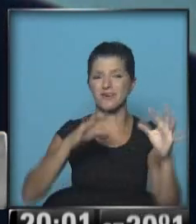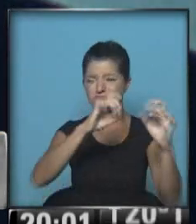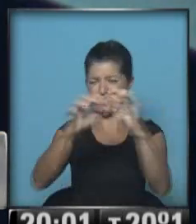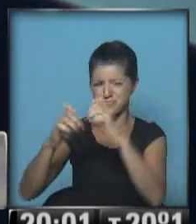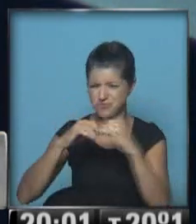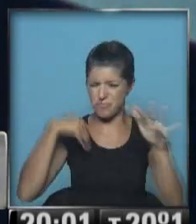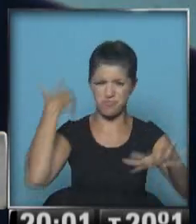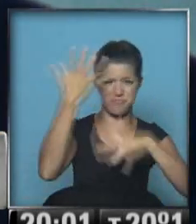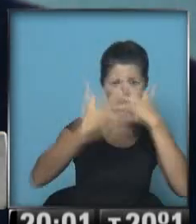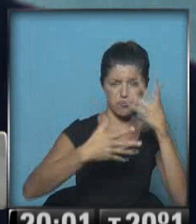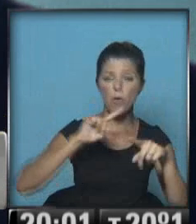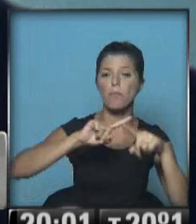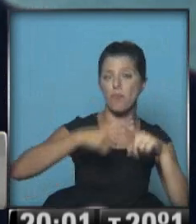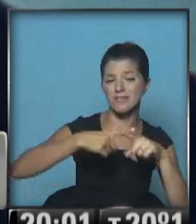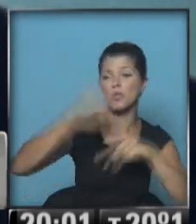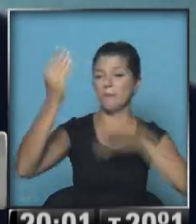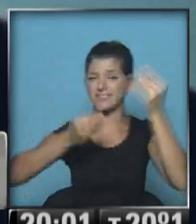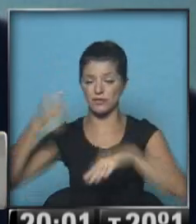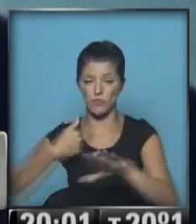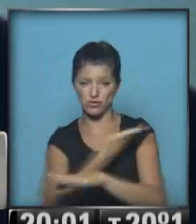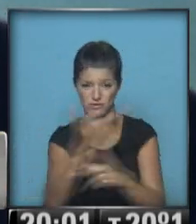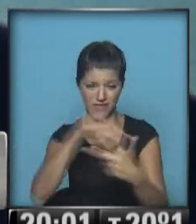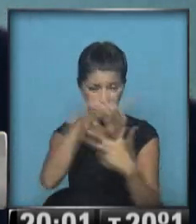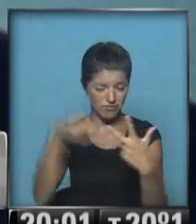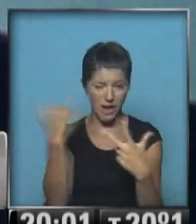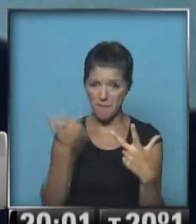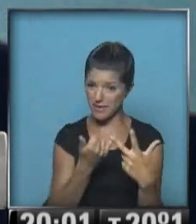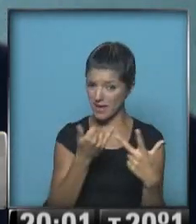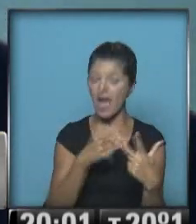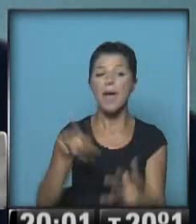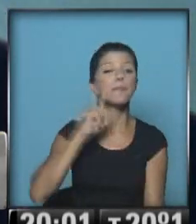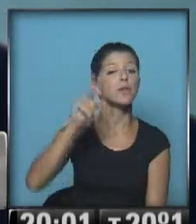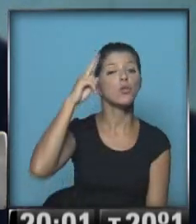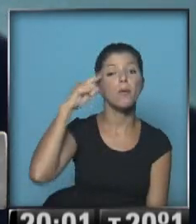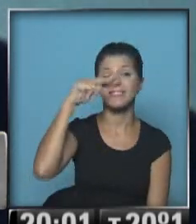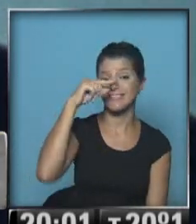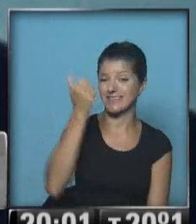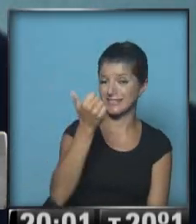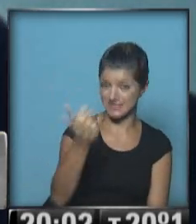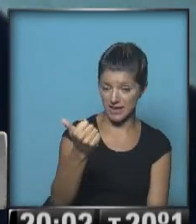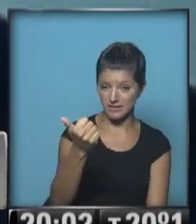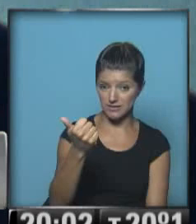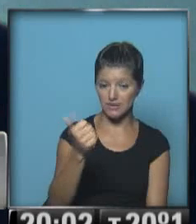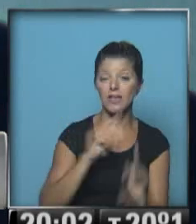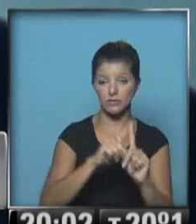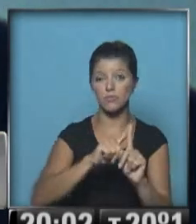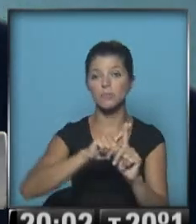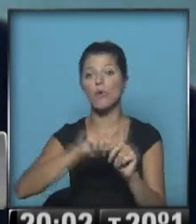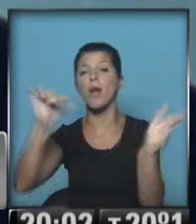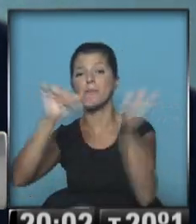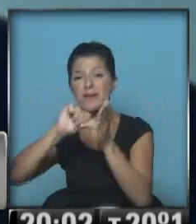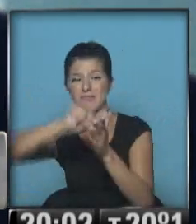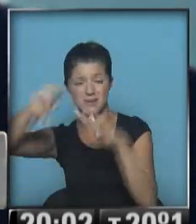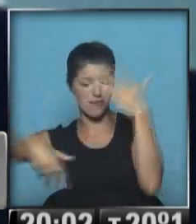político administrativo y social que Argentina sufría en 1976 que llevaba al país al borde del